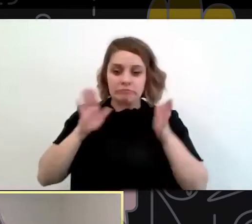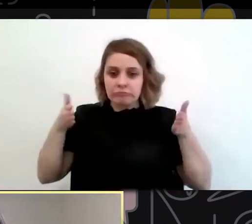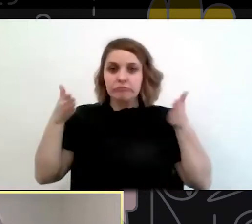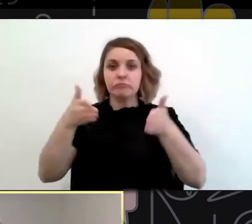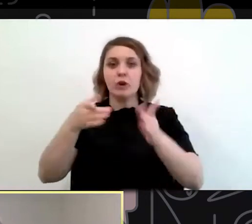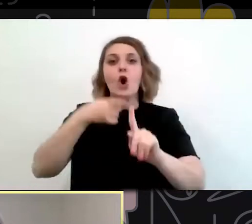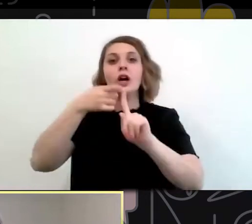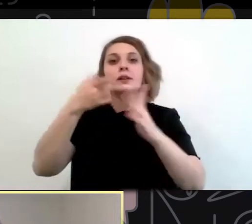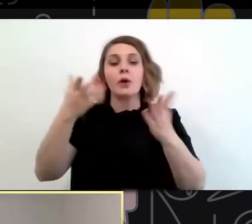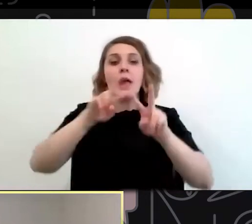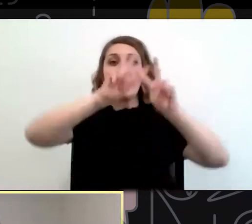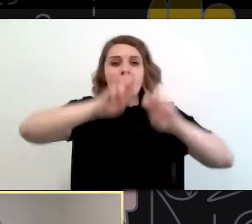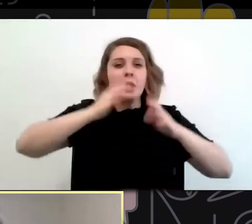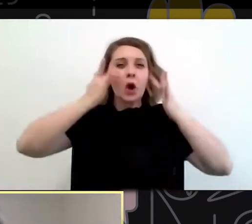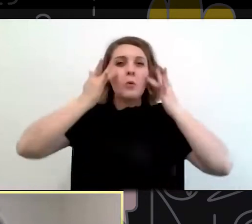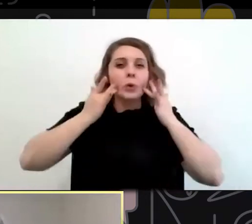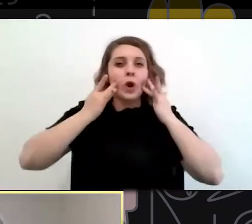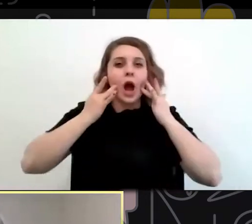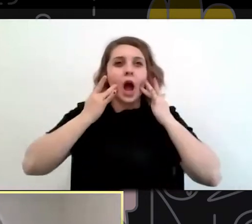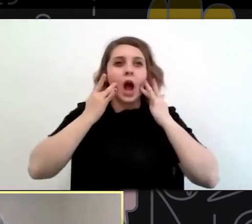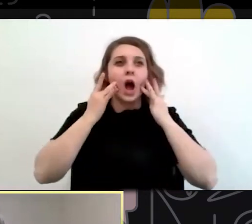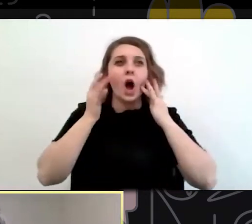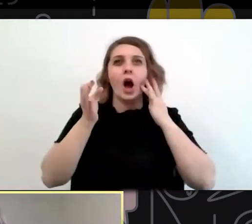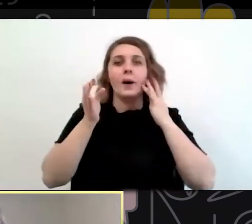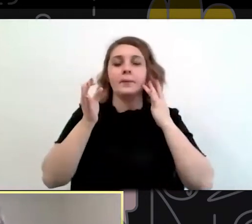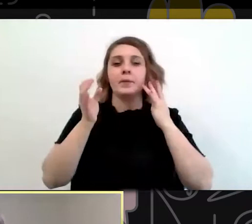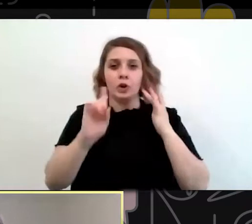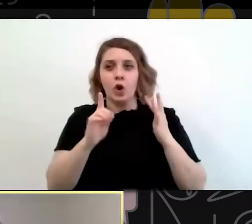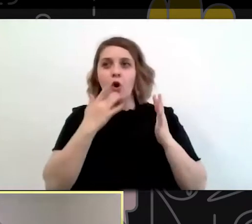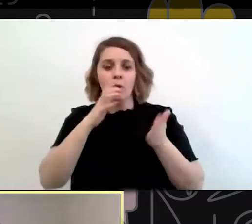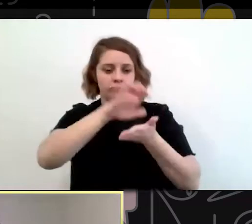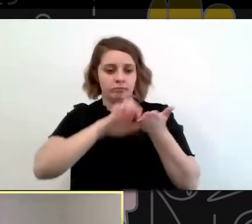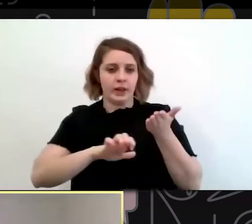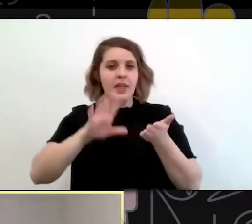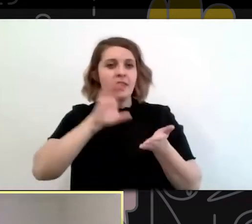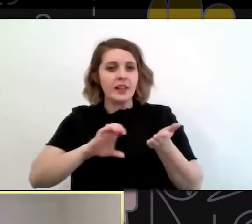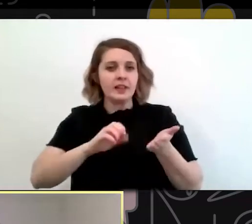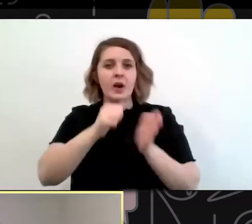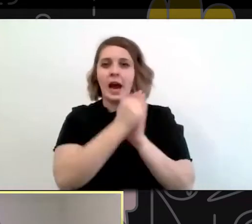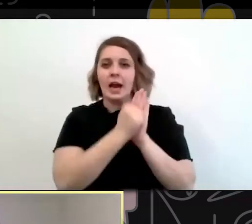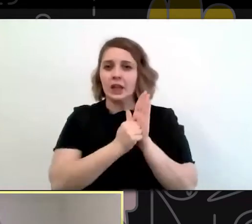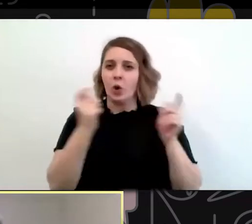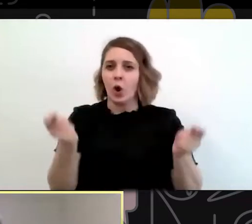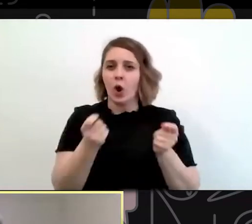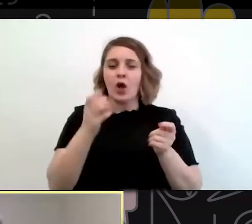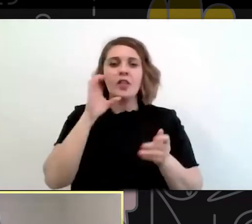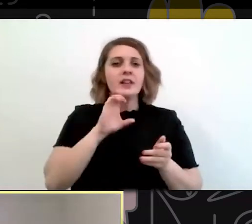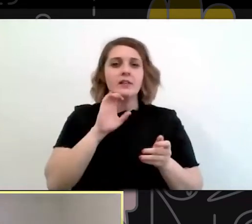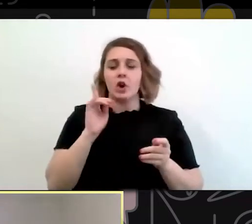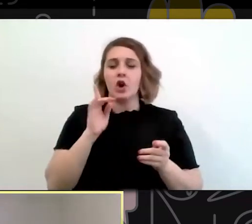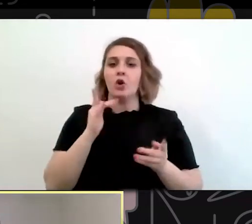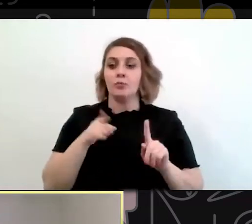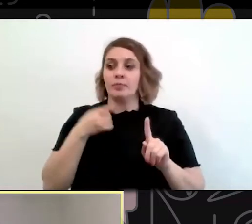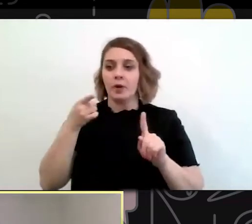no a investigar puramente, no a hacer un escrito científico o un artículo científico, sino a producir algo. Pues,